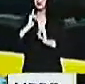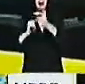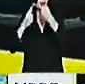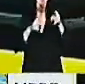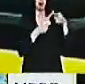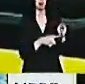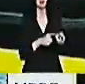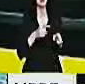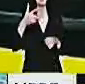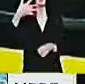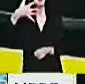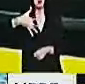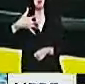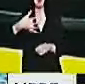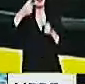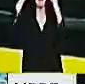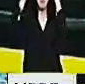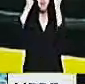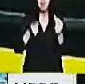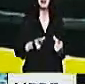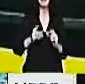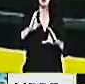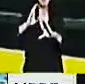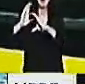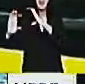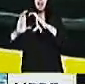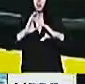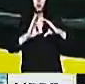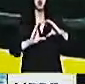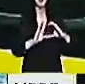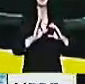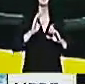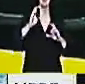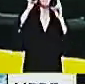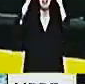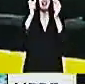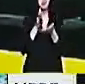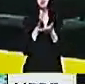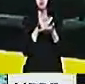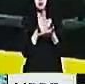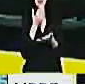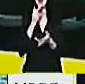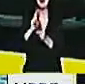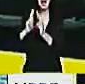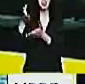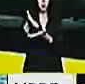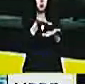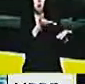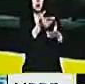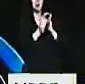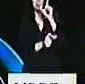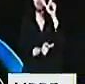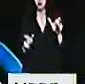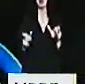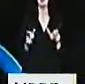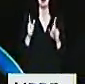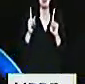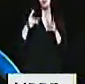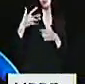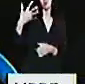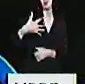el desarrollo de habilidades estratégicas, habilidades de comunicación, habilidades de desarrollo interpersonal, vayan muy de la mano con el desarrollo de este talento.